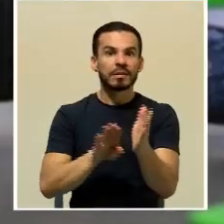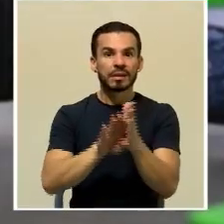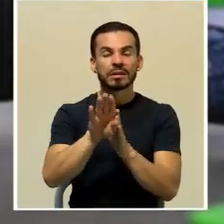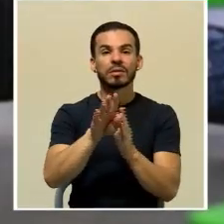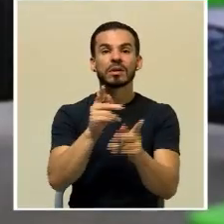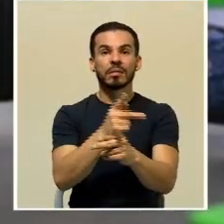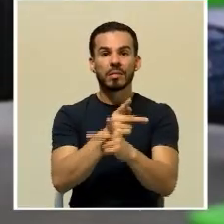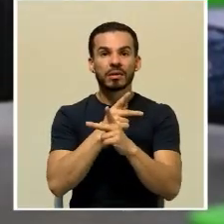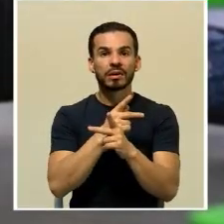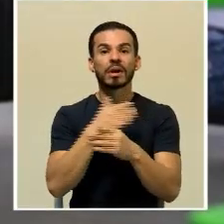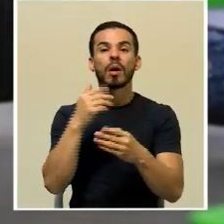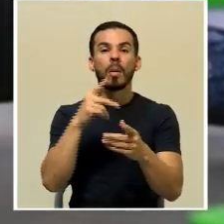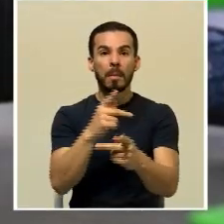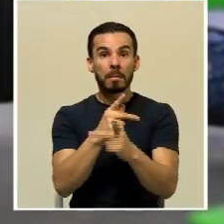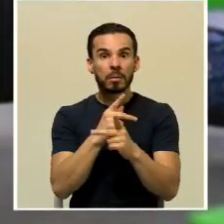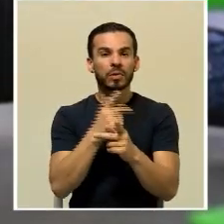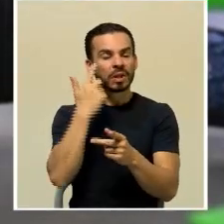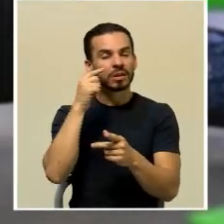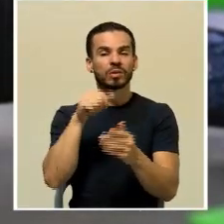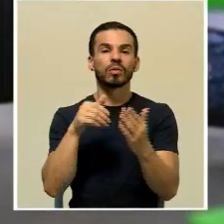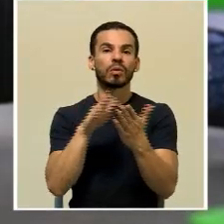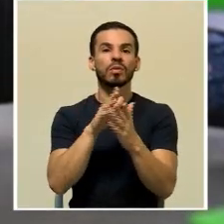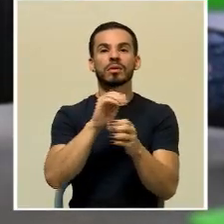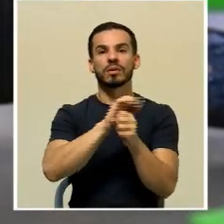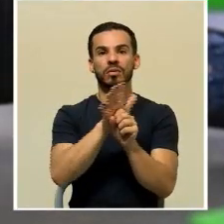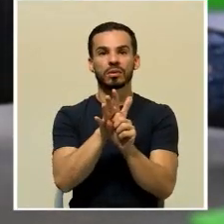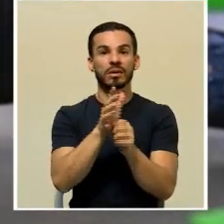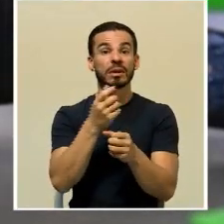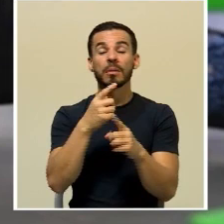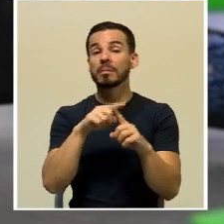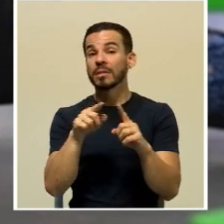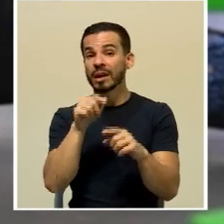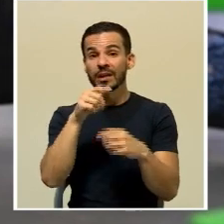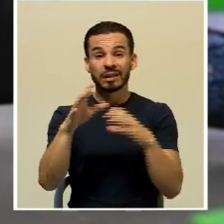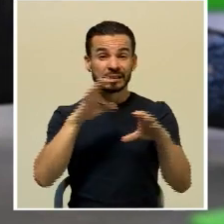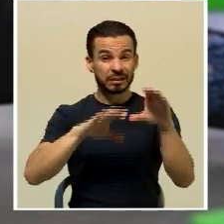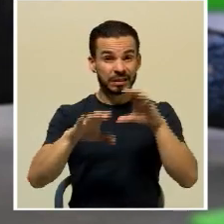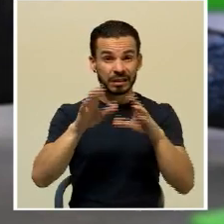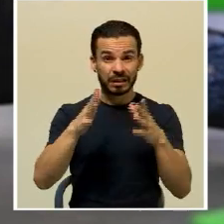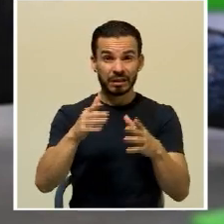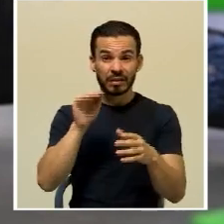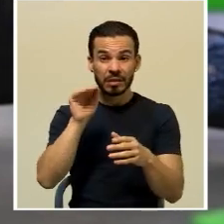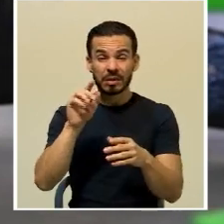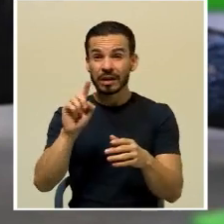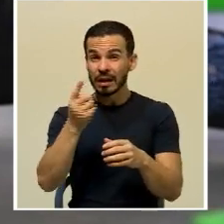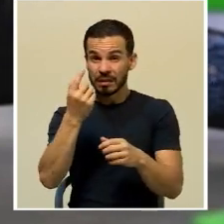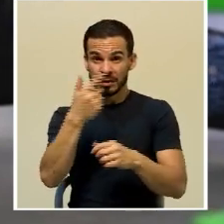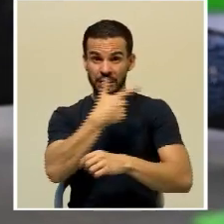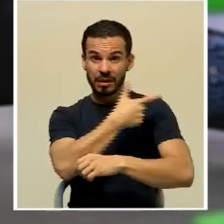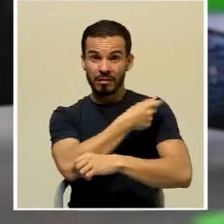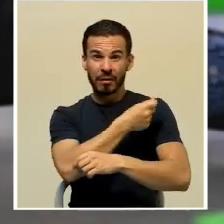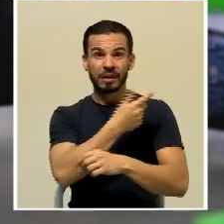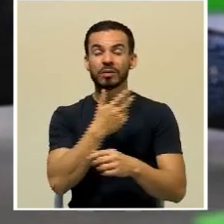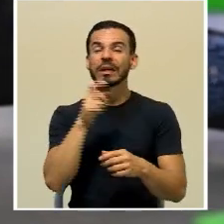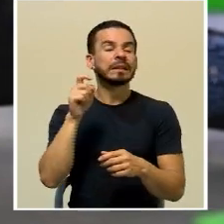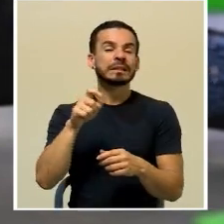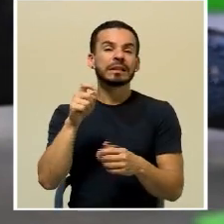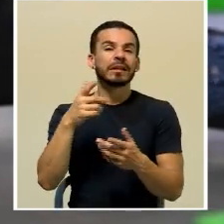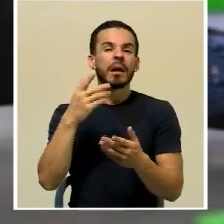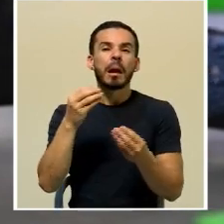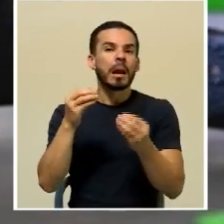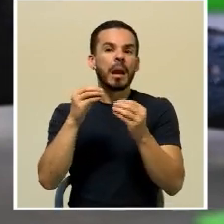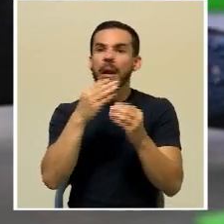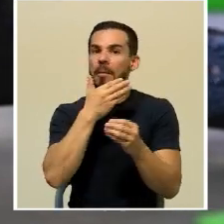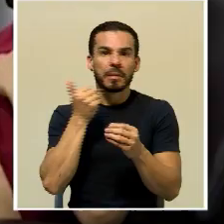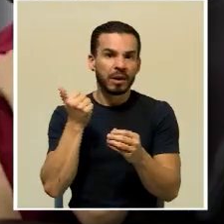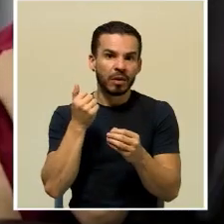desarrollar preventivamente una protección contra el coronavirus. Sin embargo, científicos advierten que las primeras vacunas no son necesariamente las